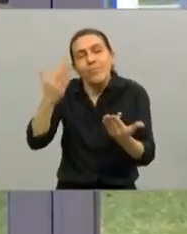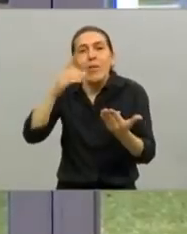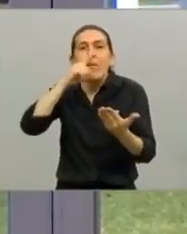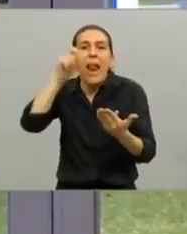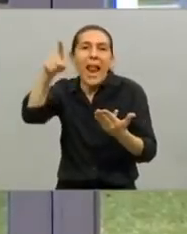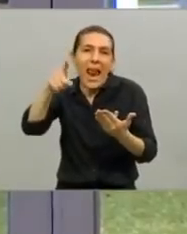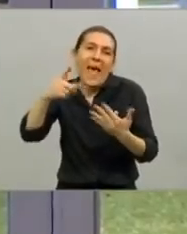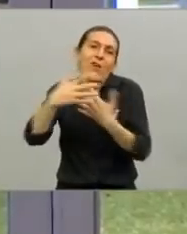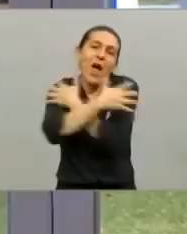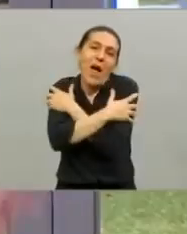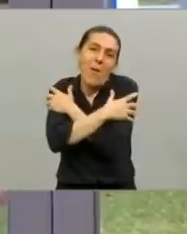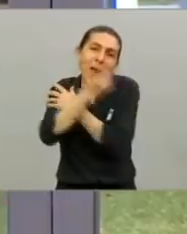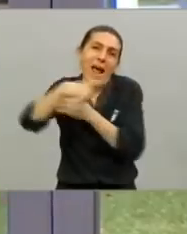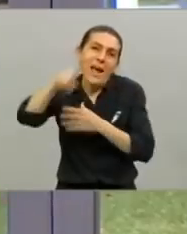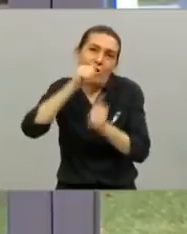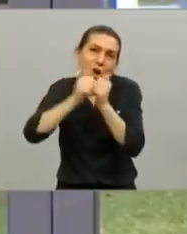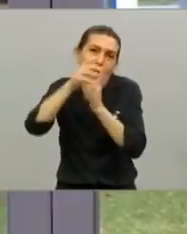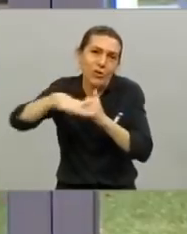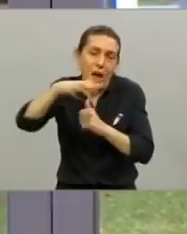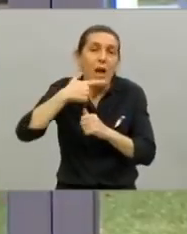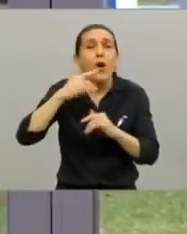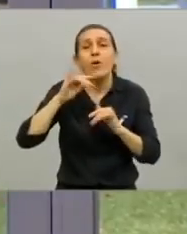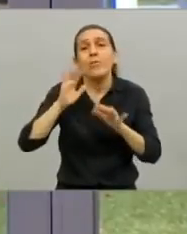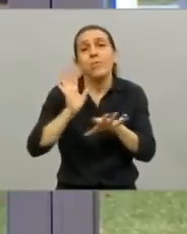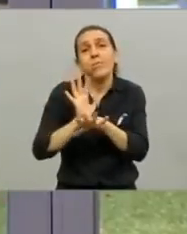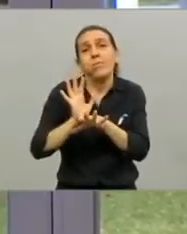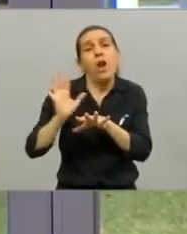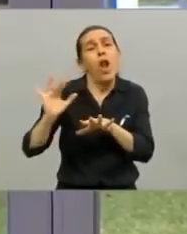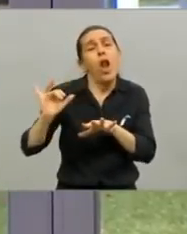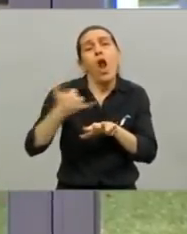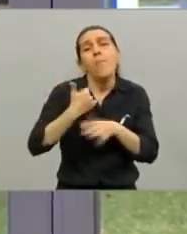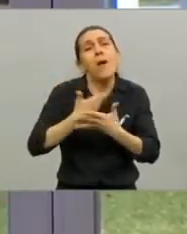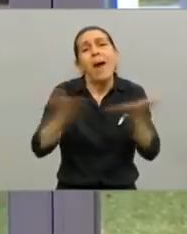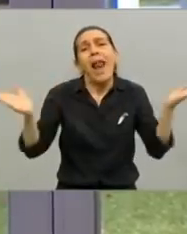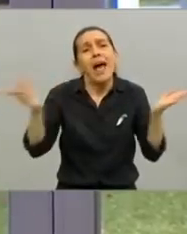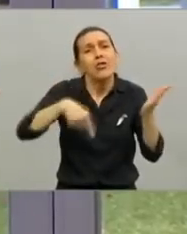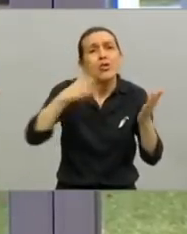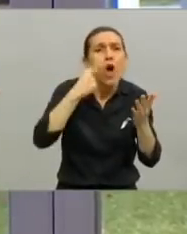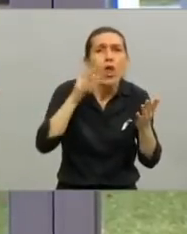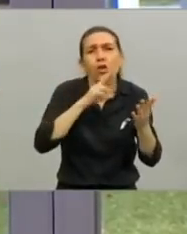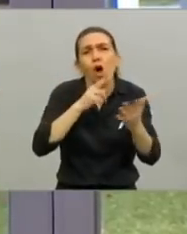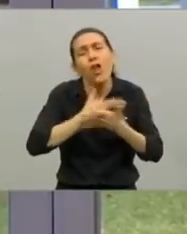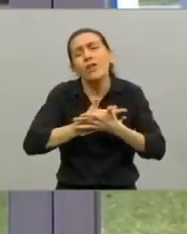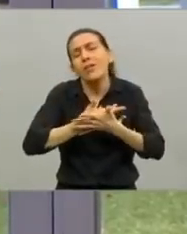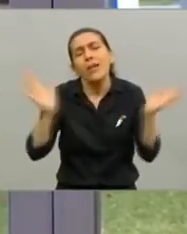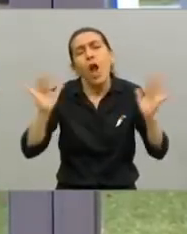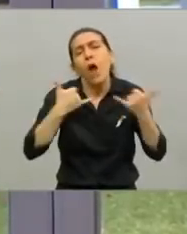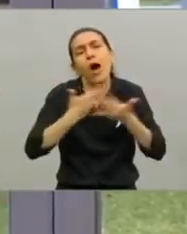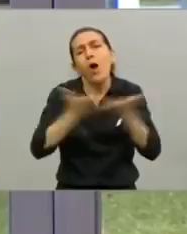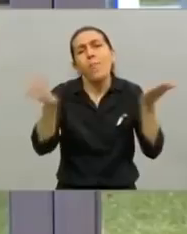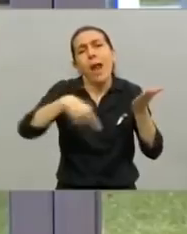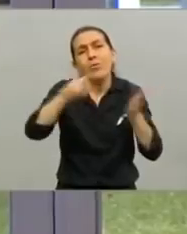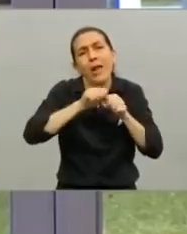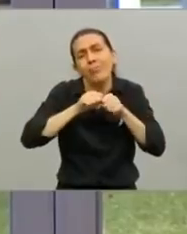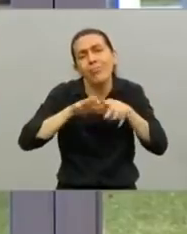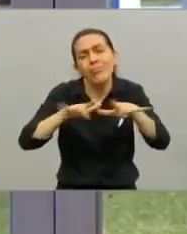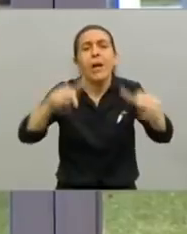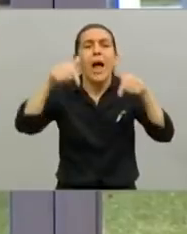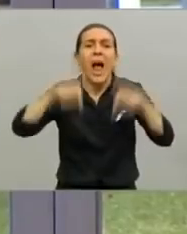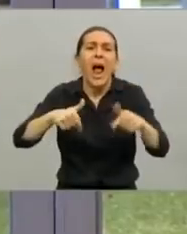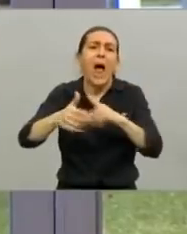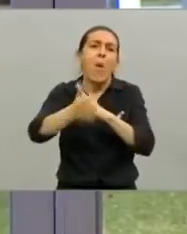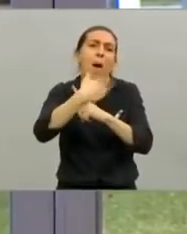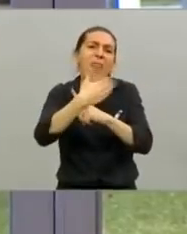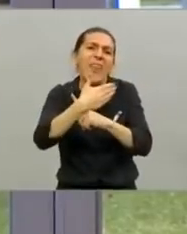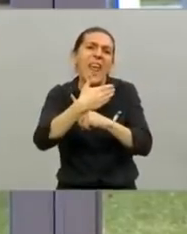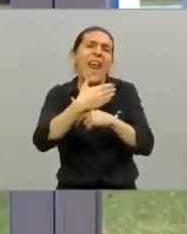Belgrano. Y bueno, y lo mejor para todos y todas los argentinos. En este tiempo, que esta bandera que siempre